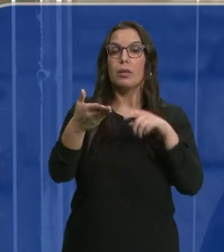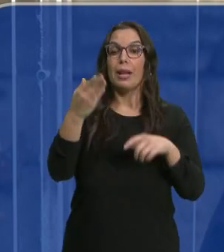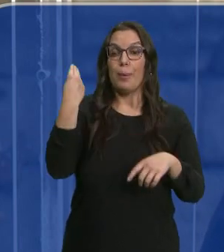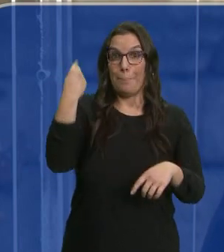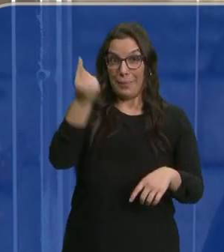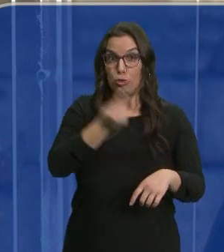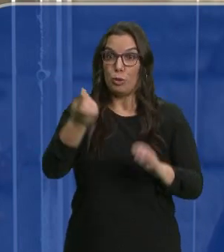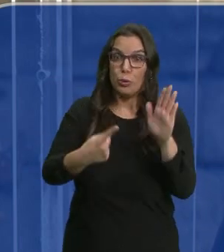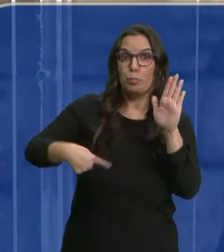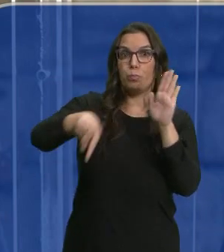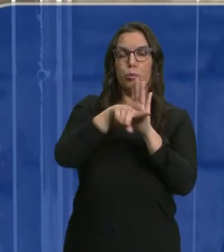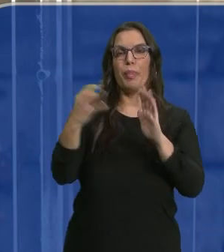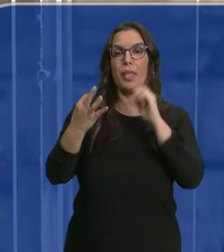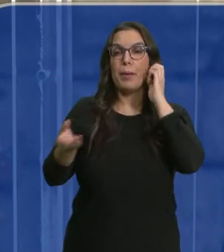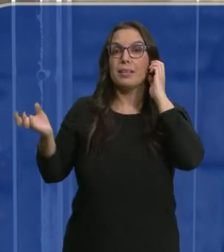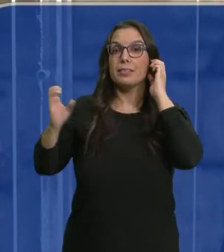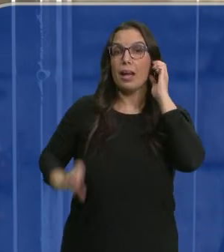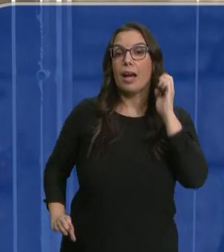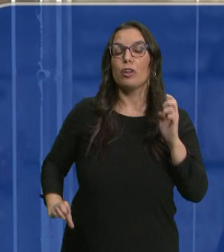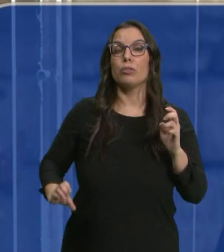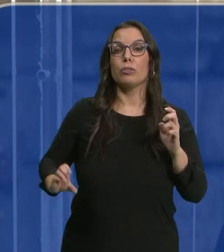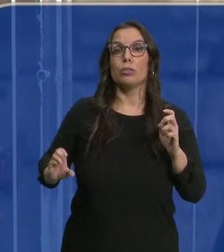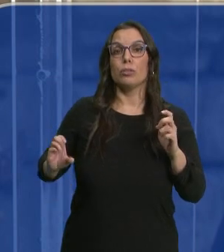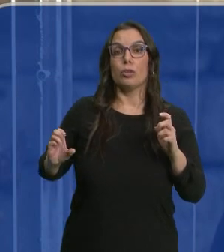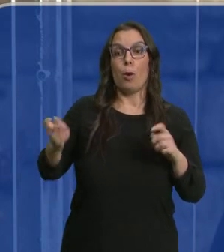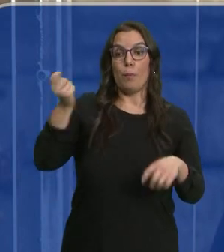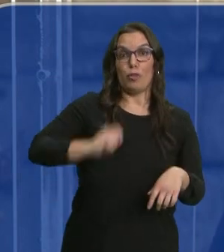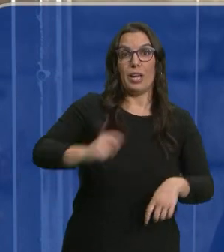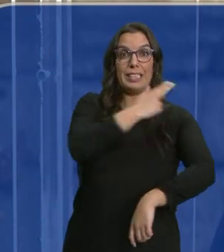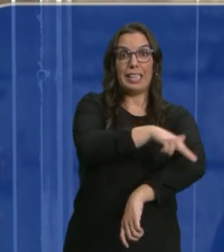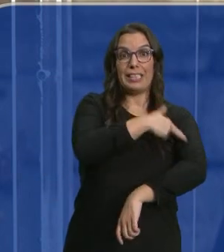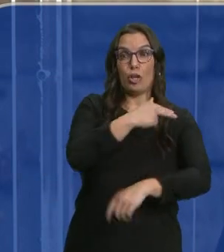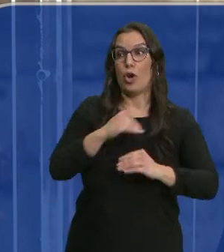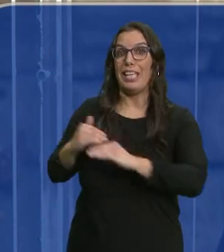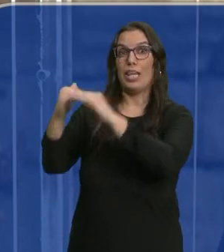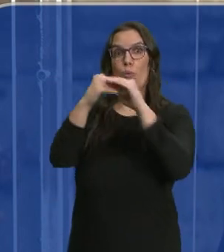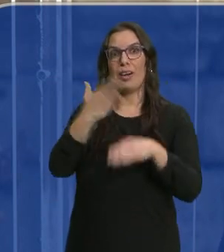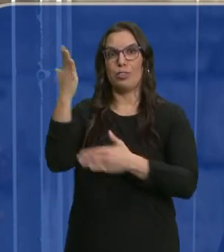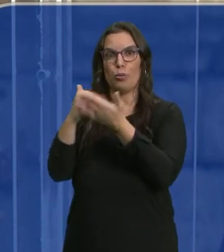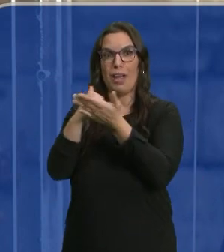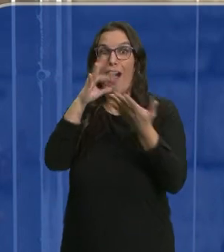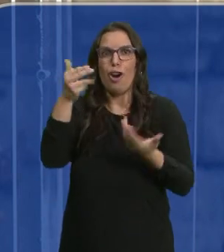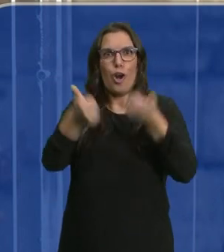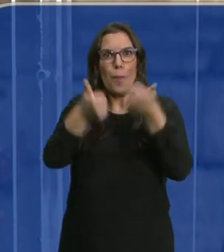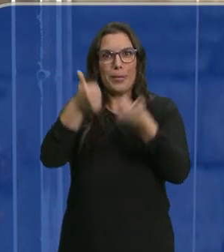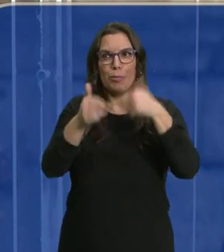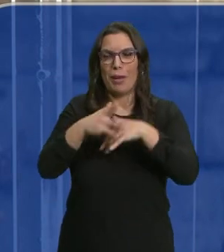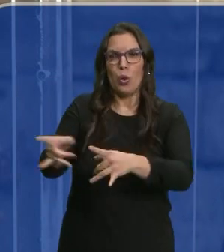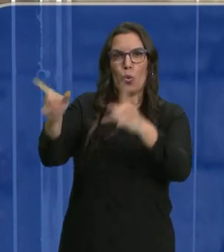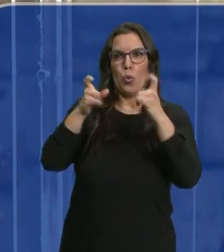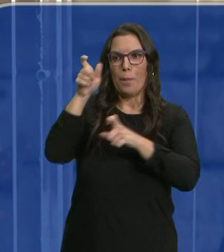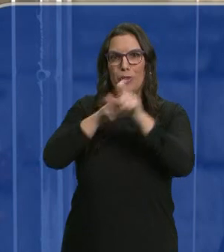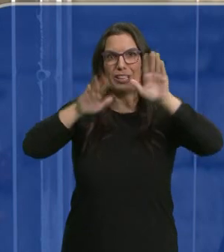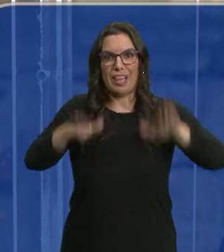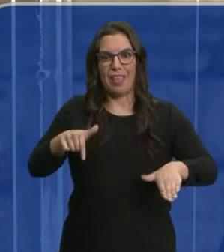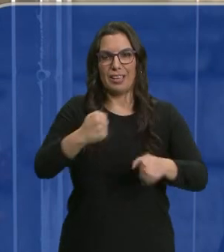estos presupuestos se equipare el salario de los profesionales sanitarios al del conjunto de las comunidades autónomas, porque ahora estamos compitiendo en la captación y